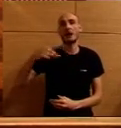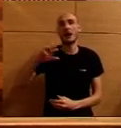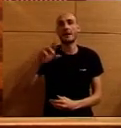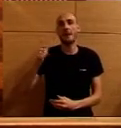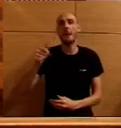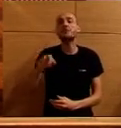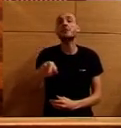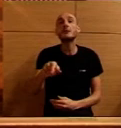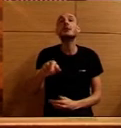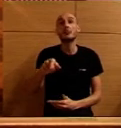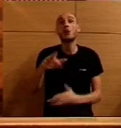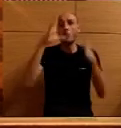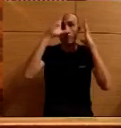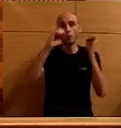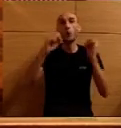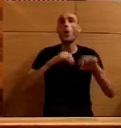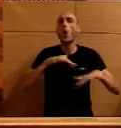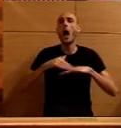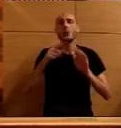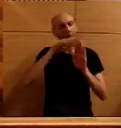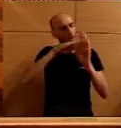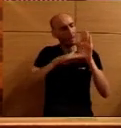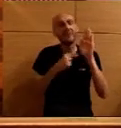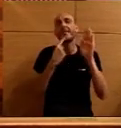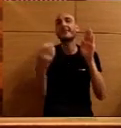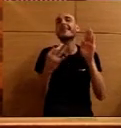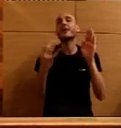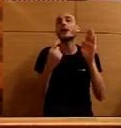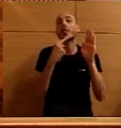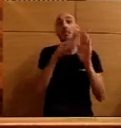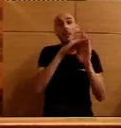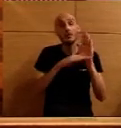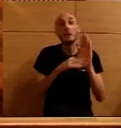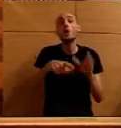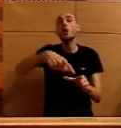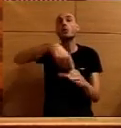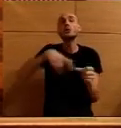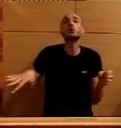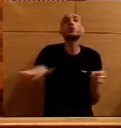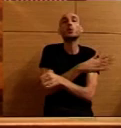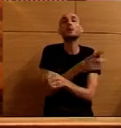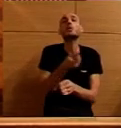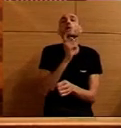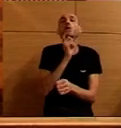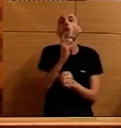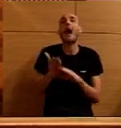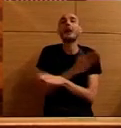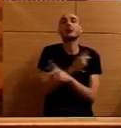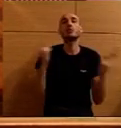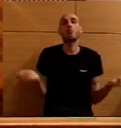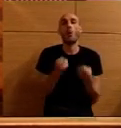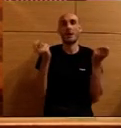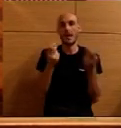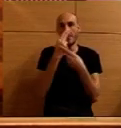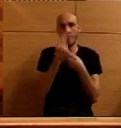escrupulosamente lo establecido en el protocolo de actuación. El protocolo garantiza que los puestos a cubrir se oferten cumpliendo con el criterio de publicidad. Por tanto,